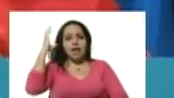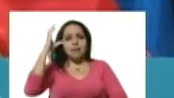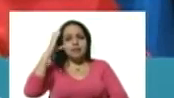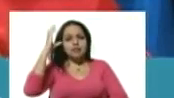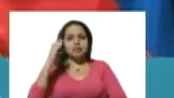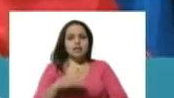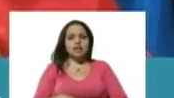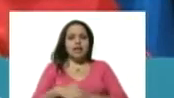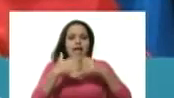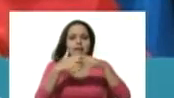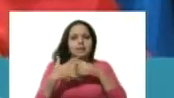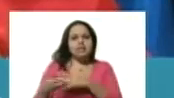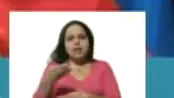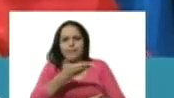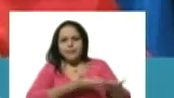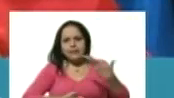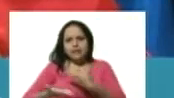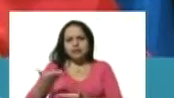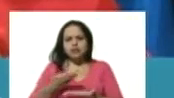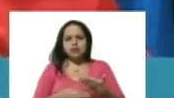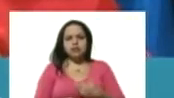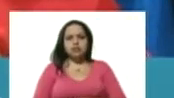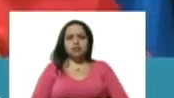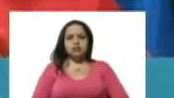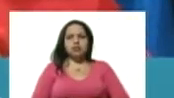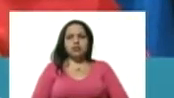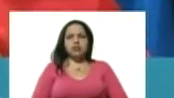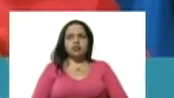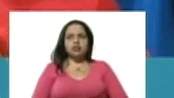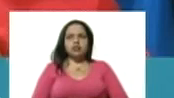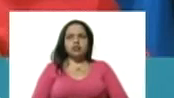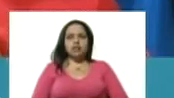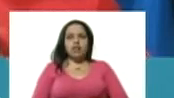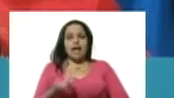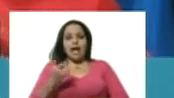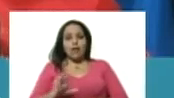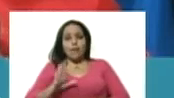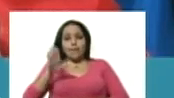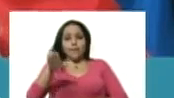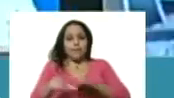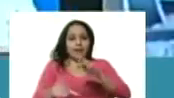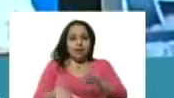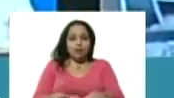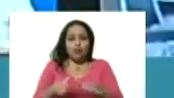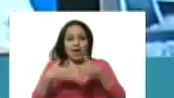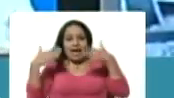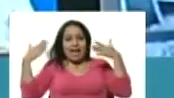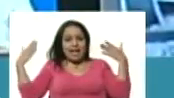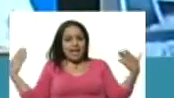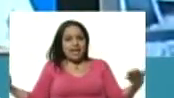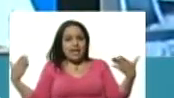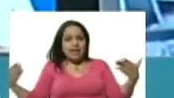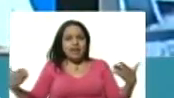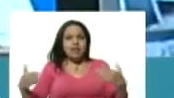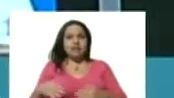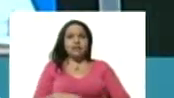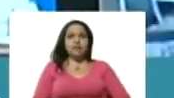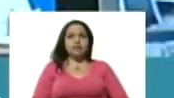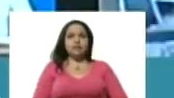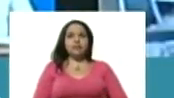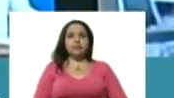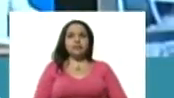mixtas. Es decir, tenemos ya un paso gigante que podemos